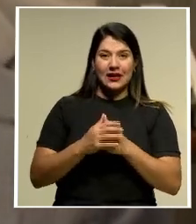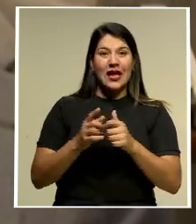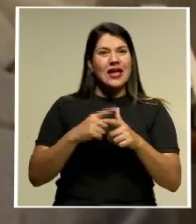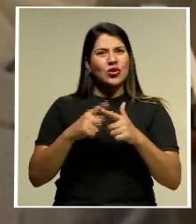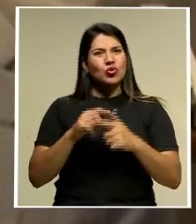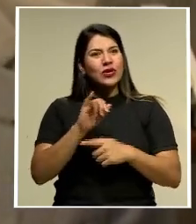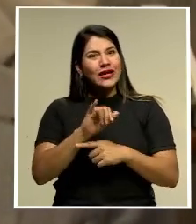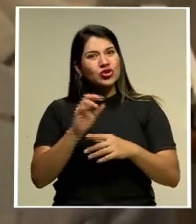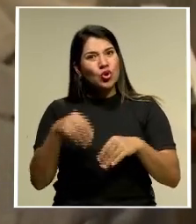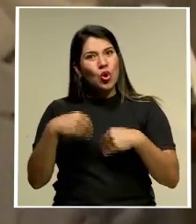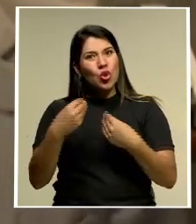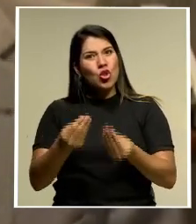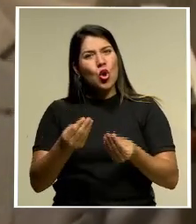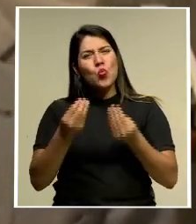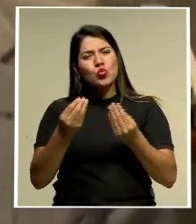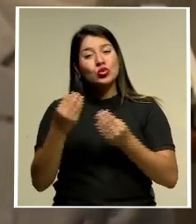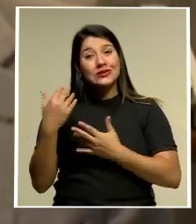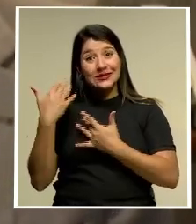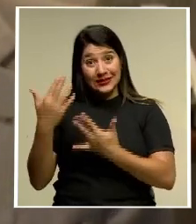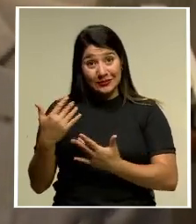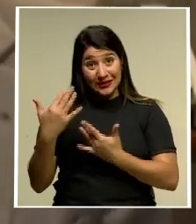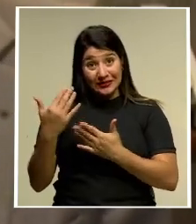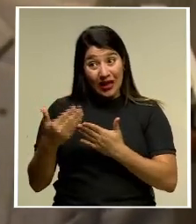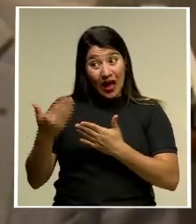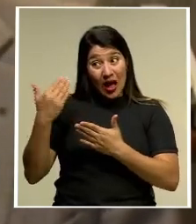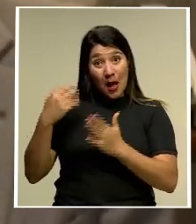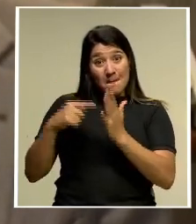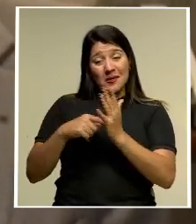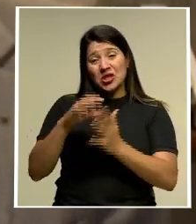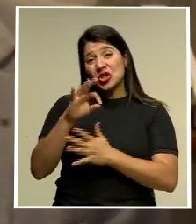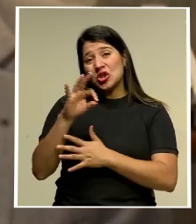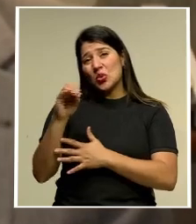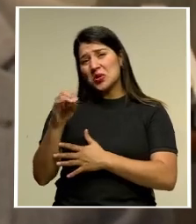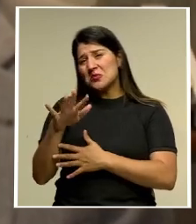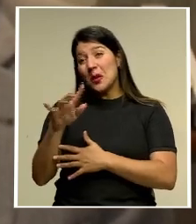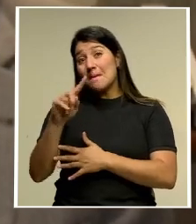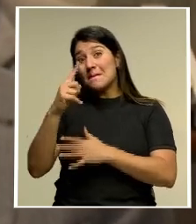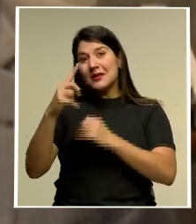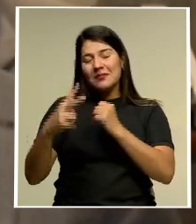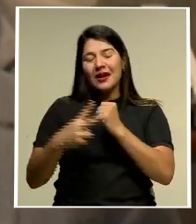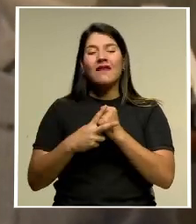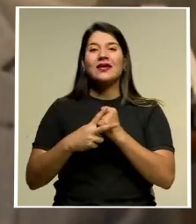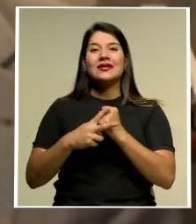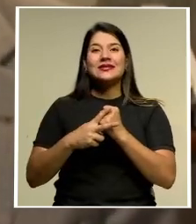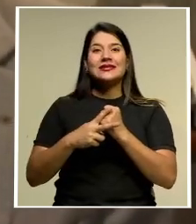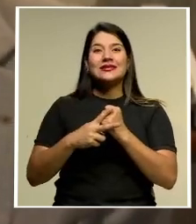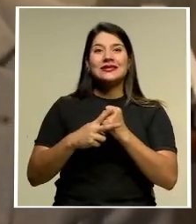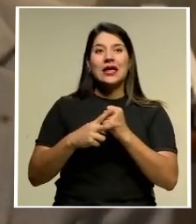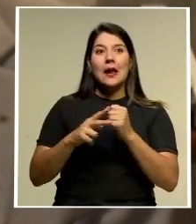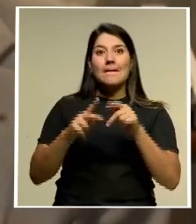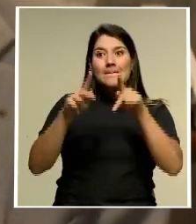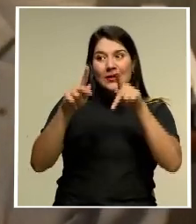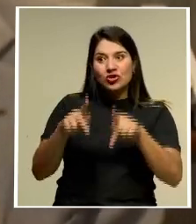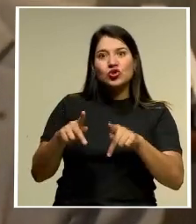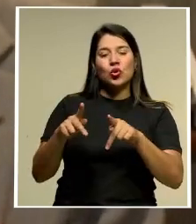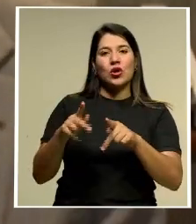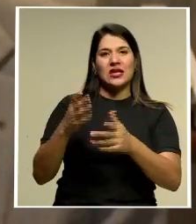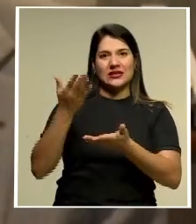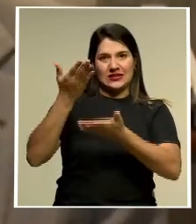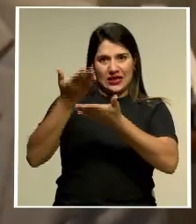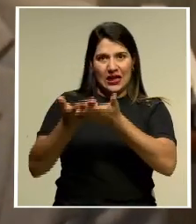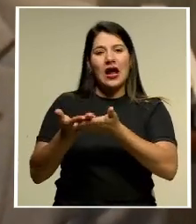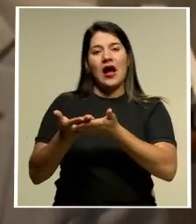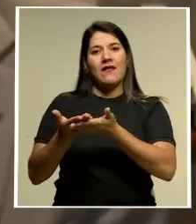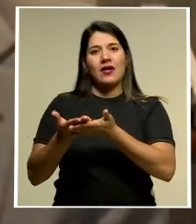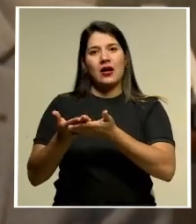enorme esperanza. Por primera vez los gobiernos llegaban, o las personas llegaban al gobierno por elecciones